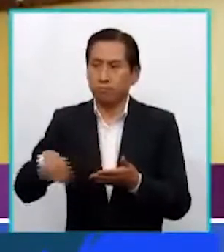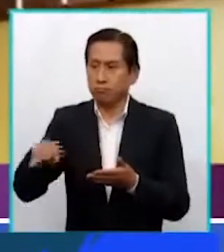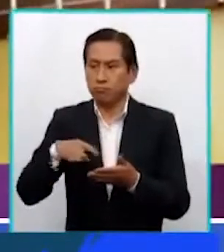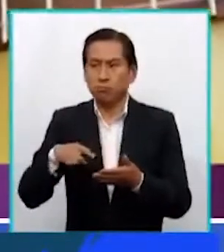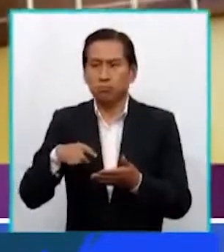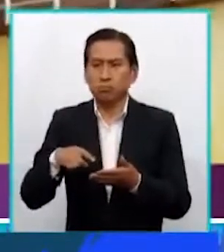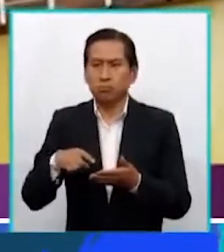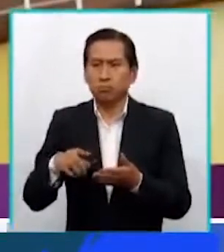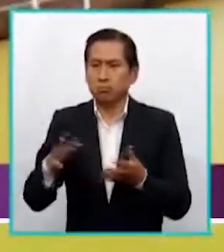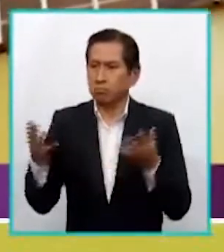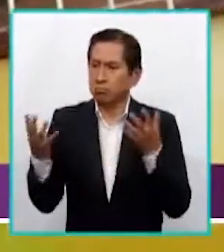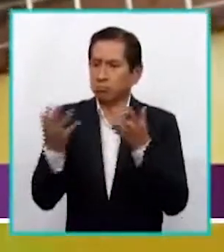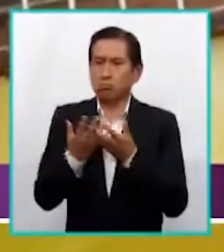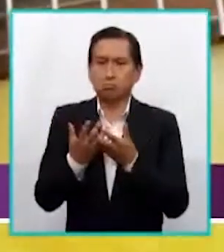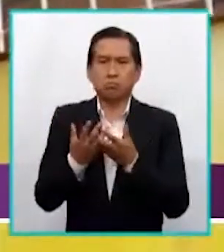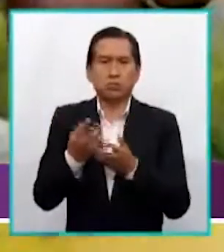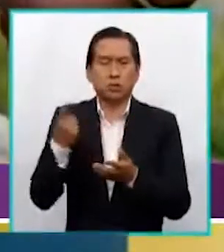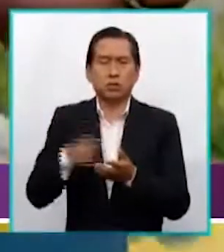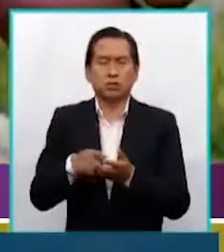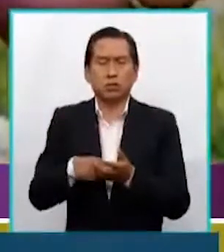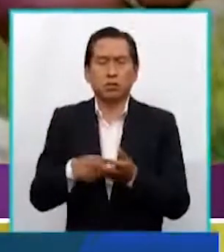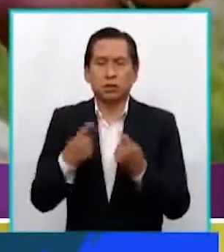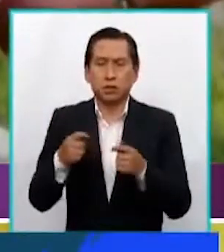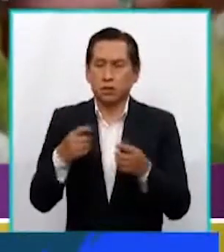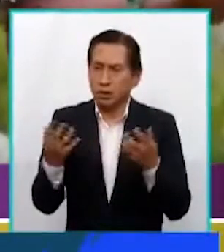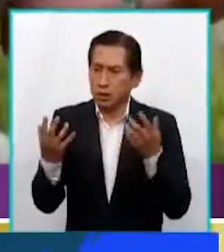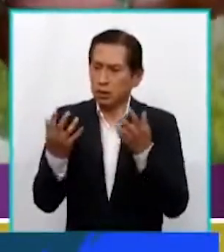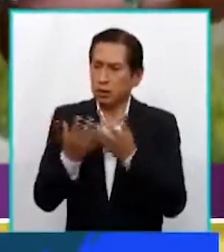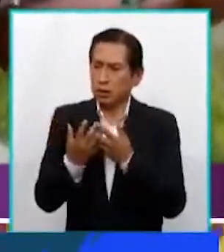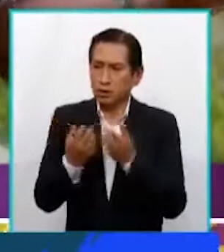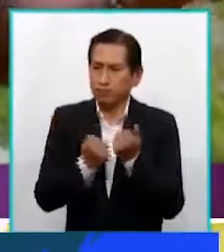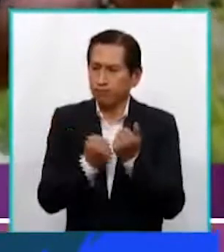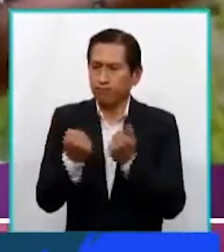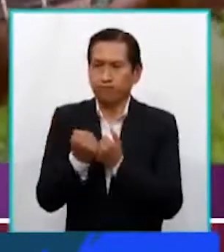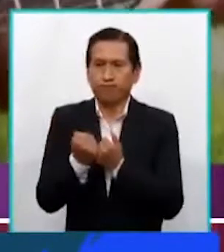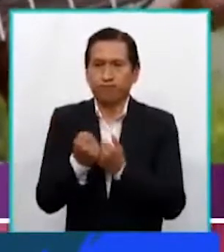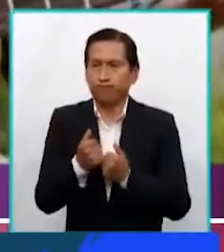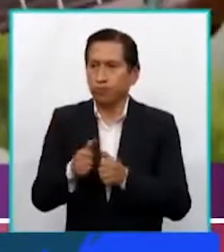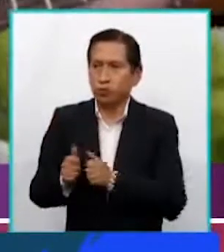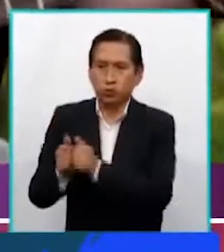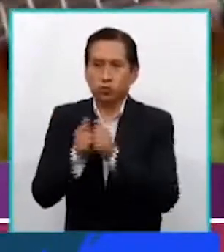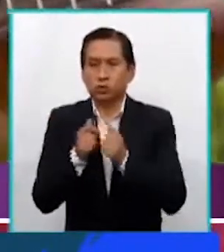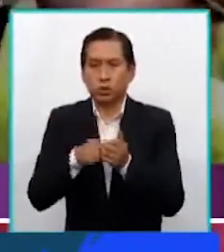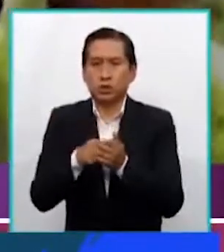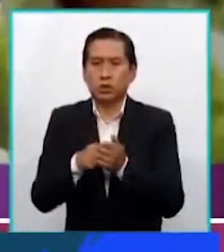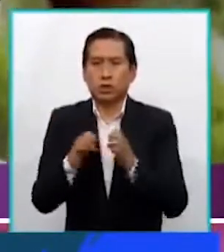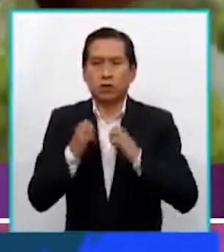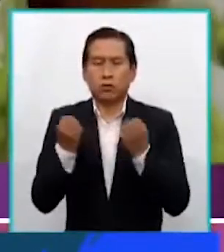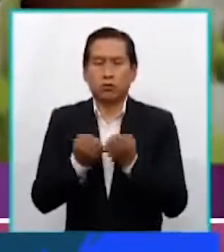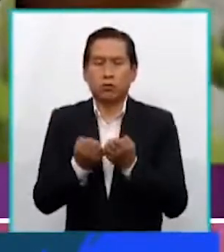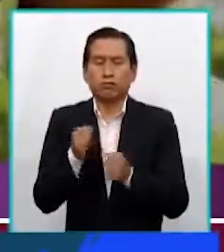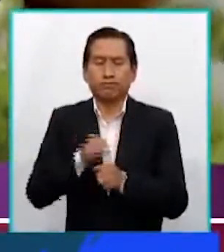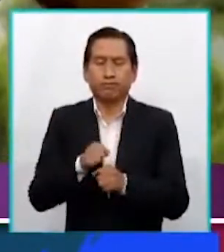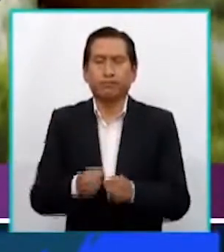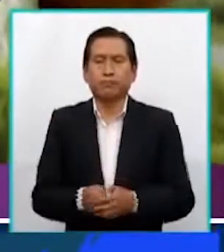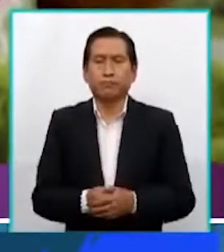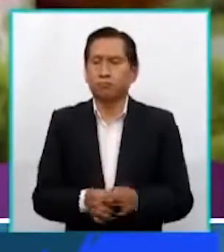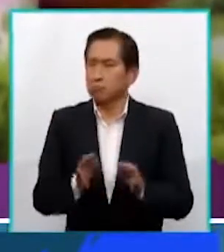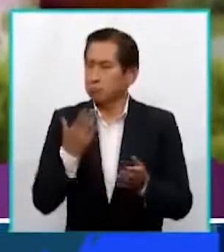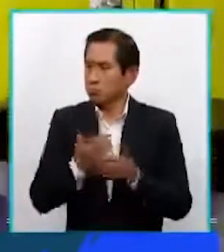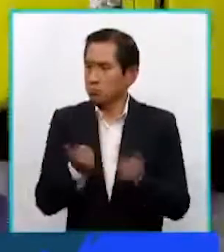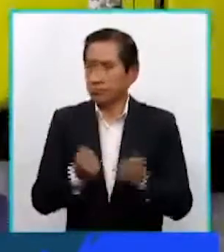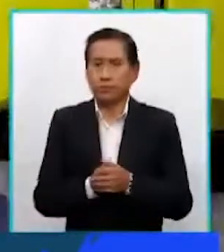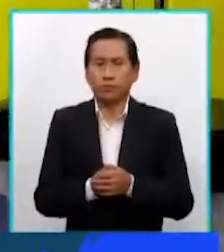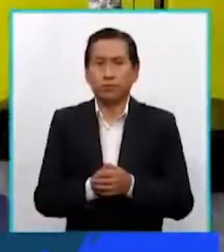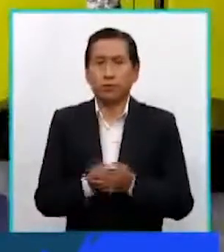que se complementa. Siempre tratamos de complementarnos el uno al otro y ser un equipo que trabaja. Qué bien,